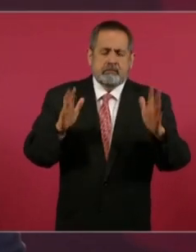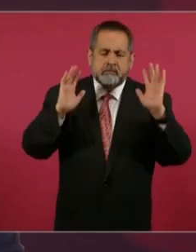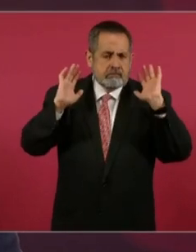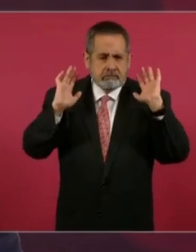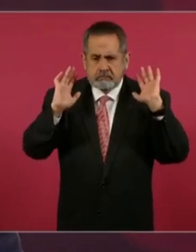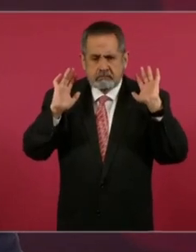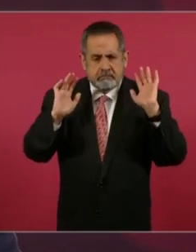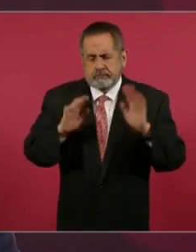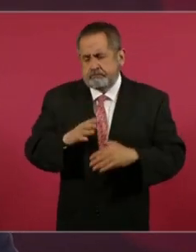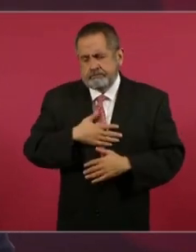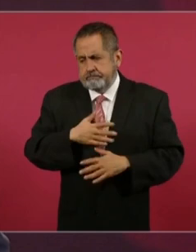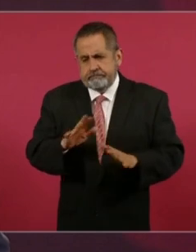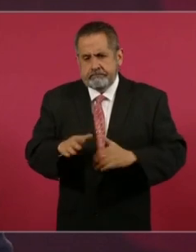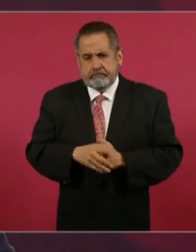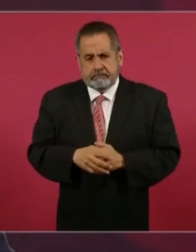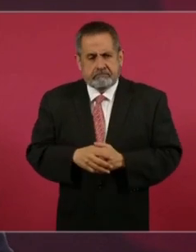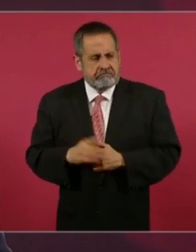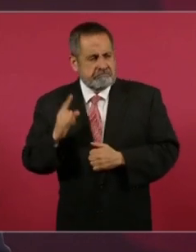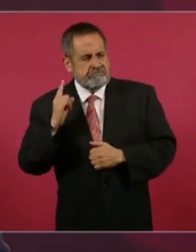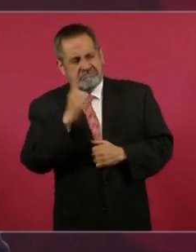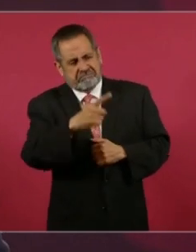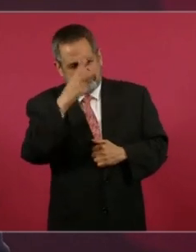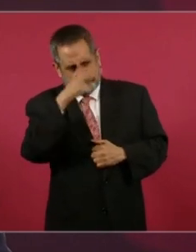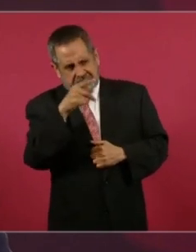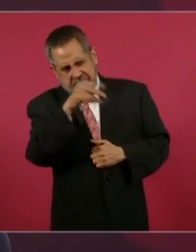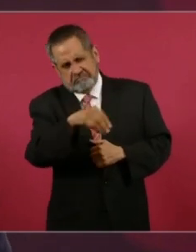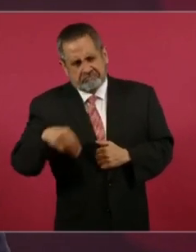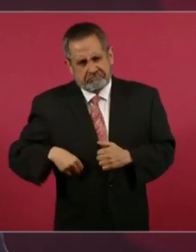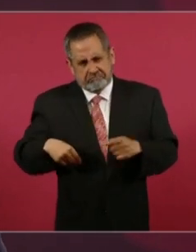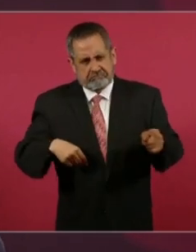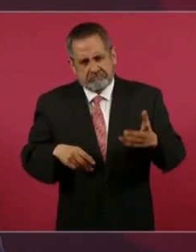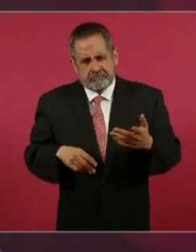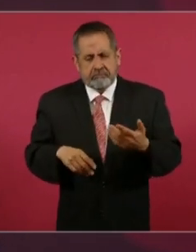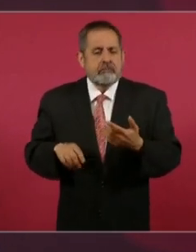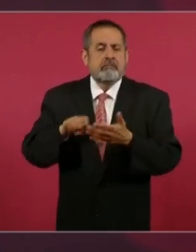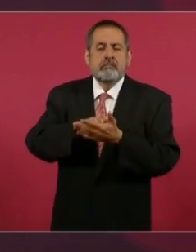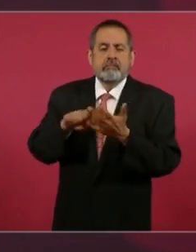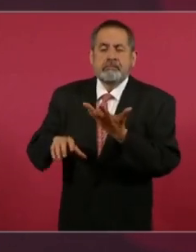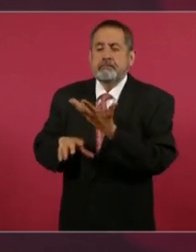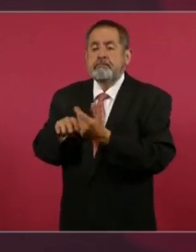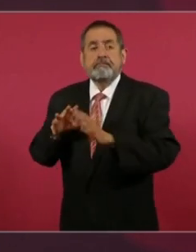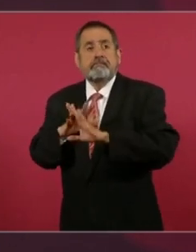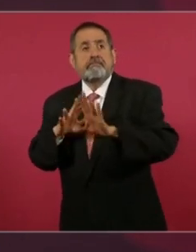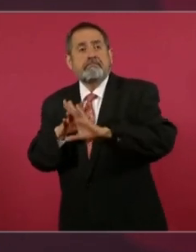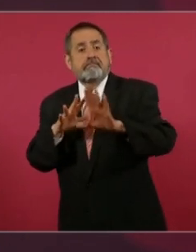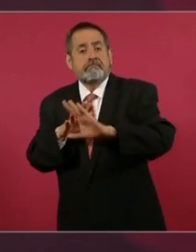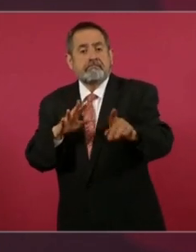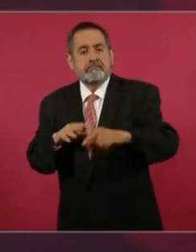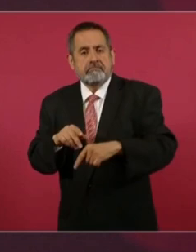¿Cómo nos van a culpar a nosotros del fenómeno migratorio?